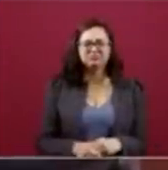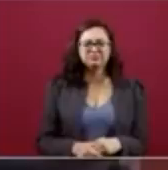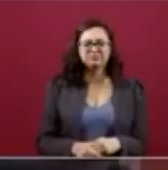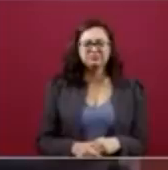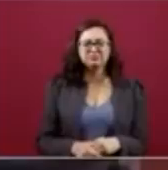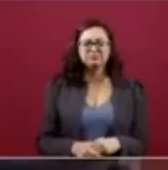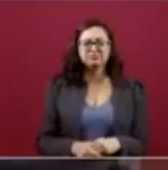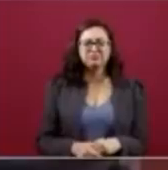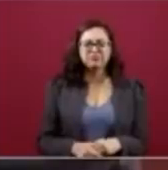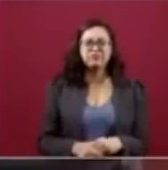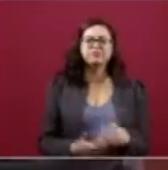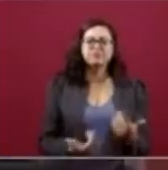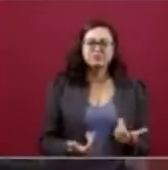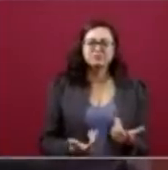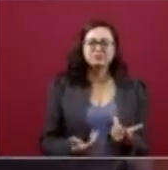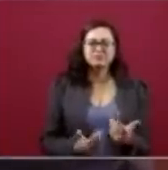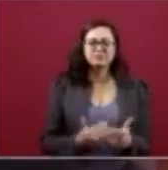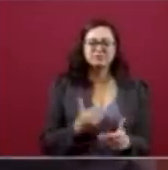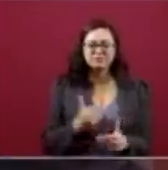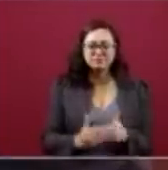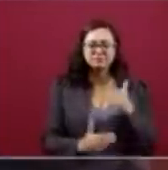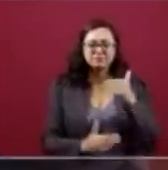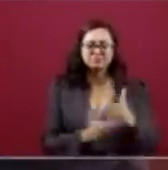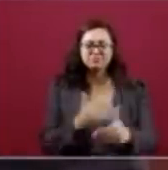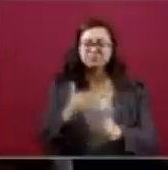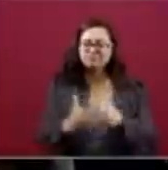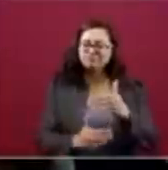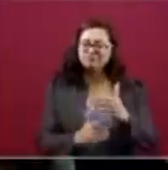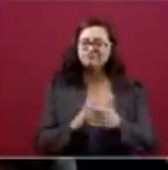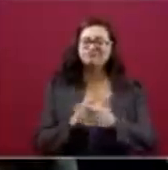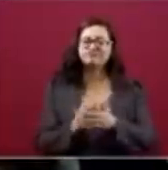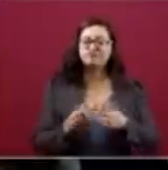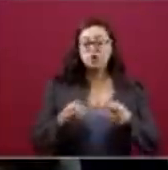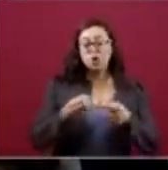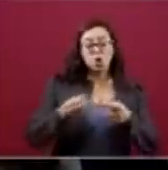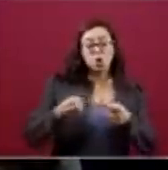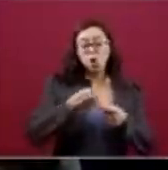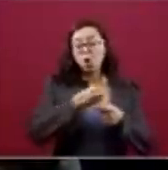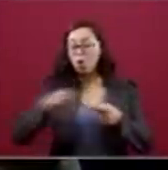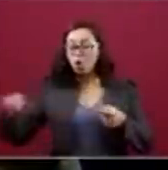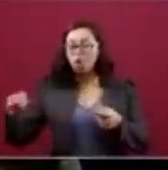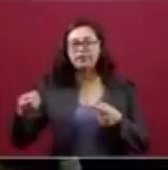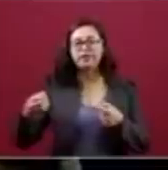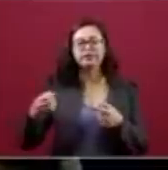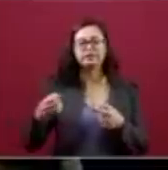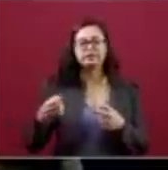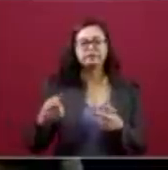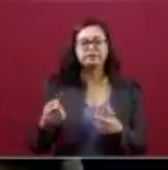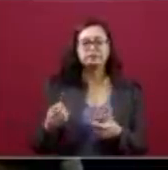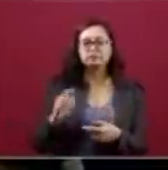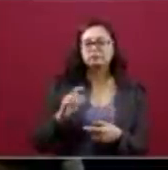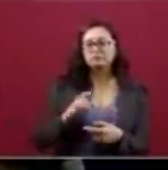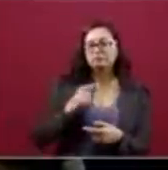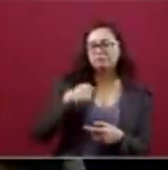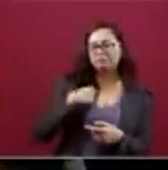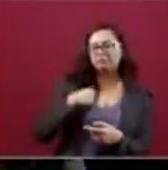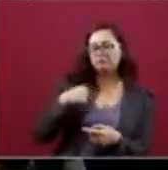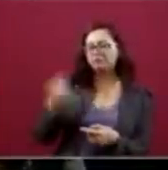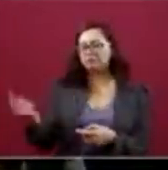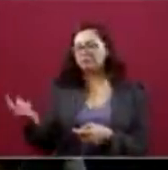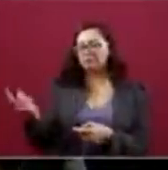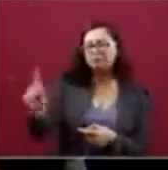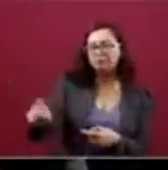Entonces vamos a poner orden, que no haya intermediarios y que el gobierno haga su